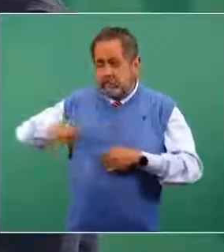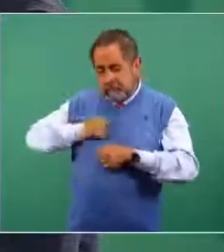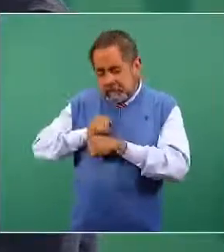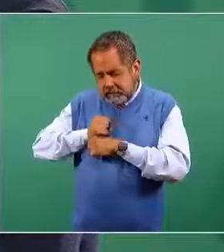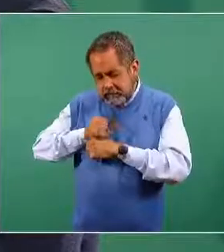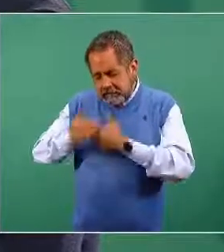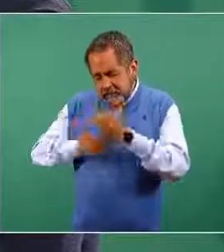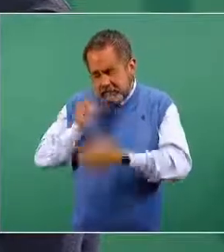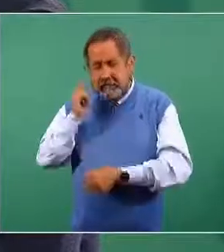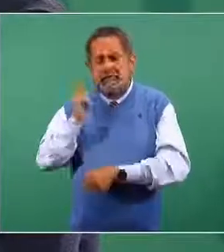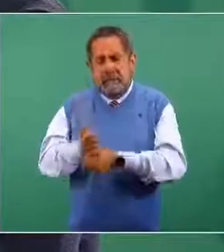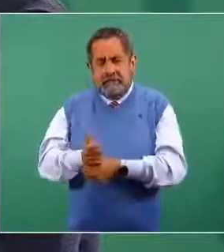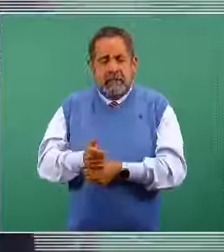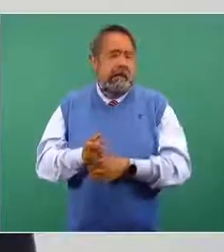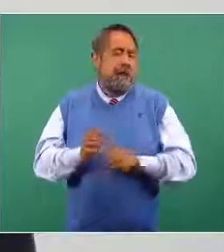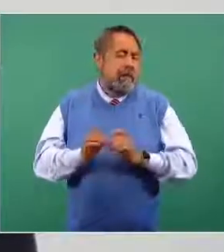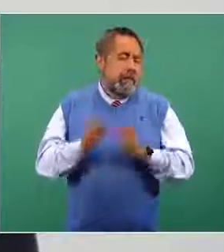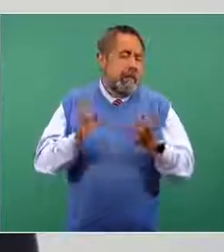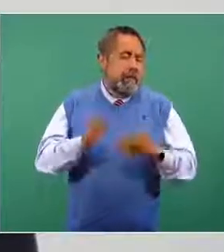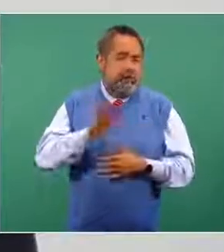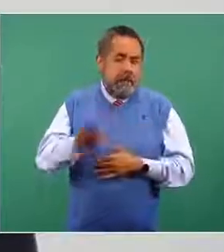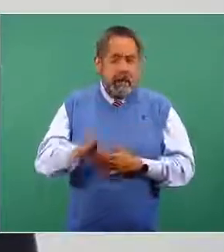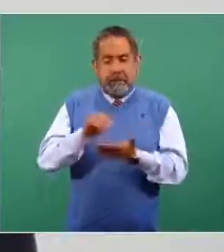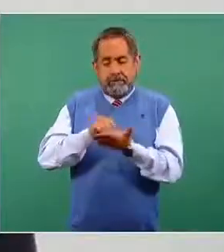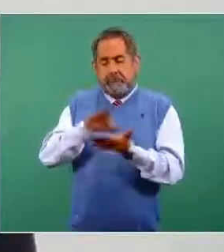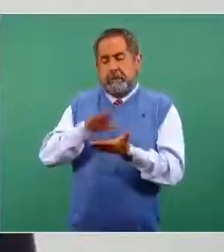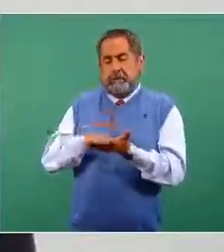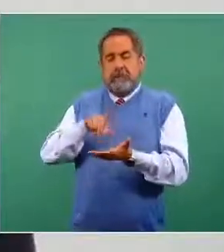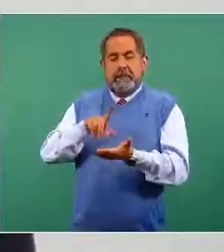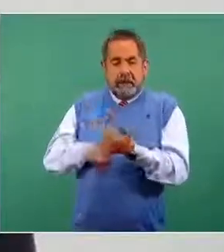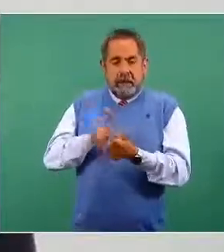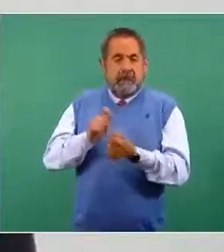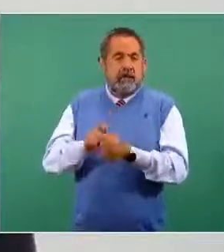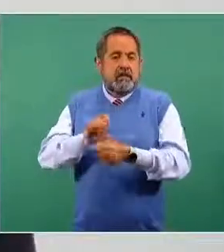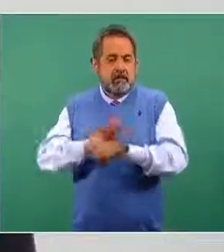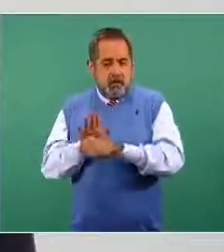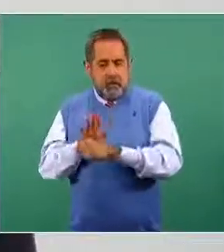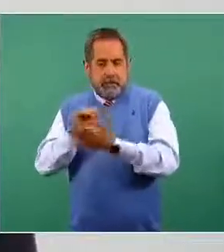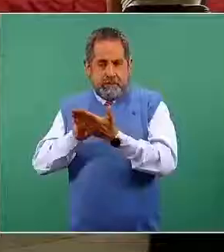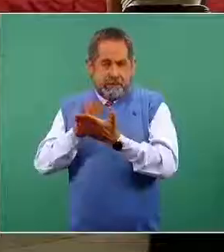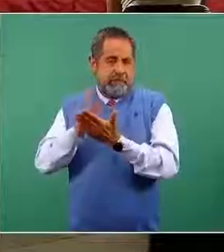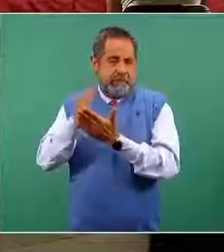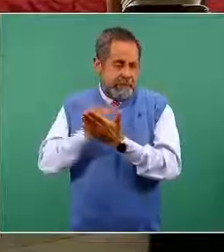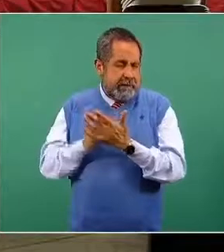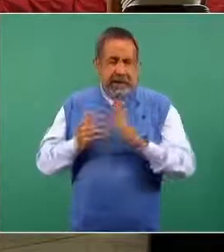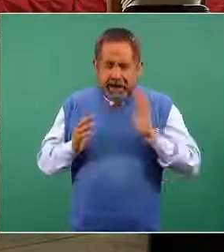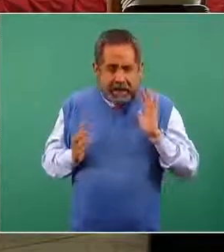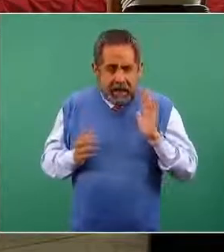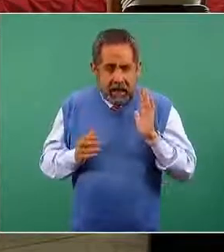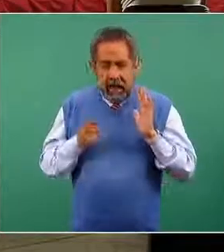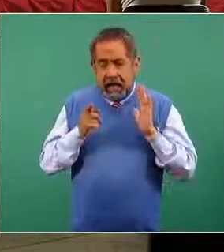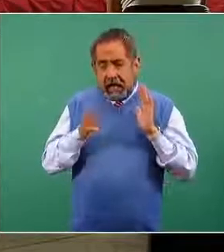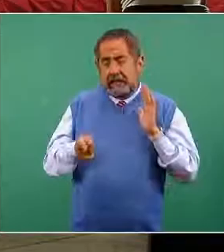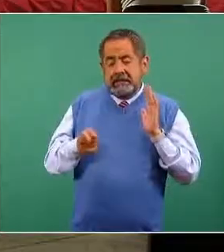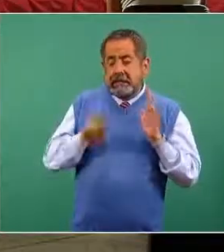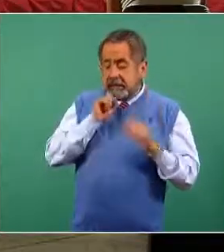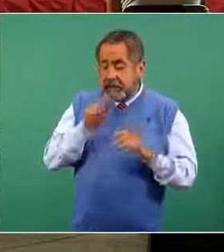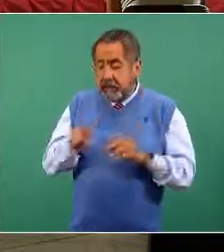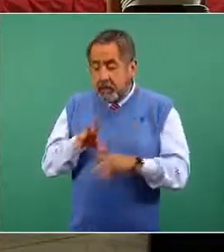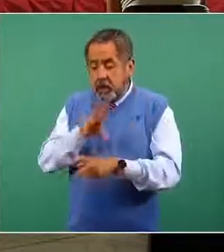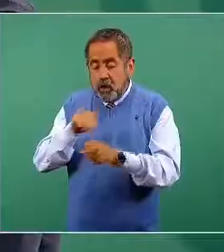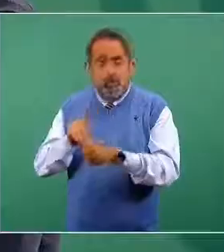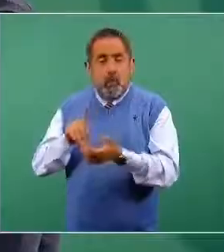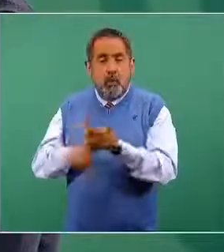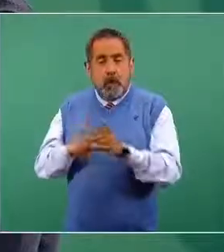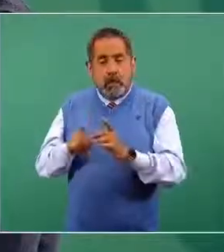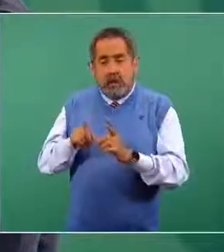seguimiento lamentablemente llegan a fallecer, pues bueno, se registra obviamente la defunción, y si esta defunción también está basada en